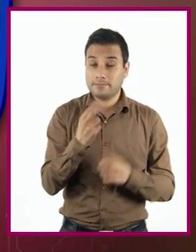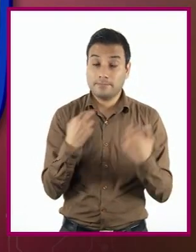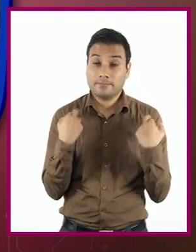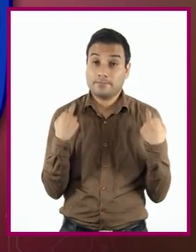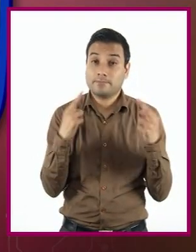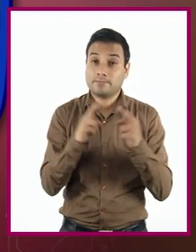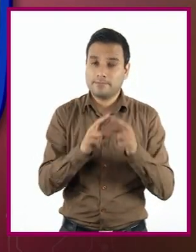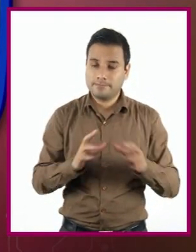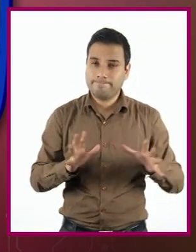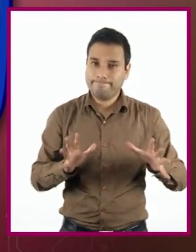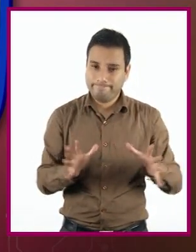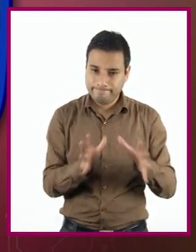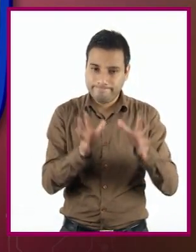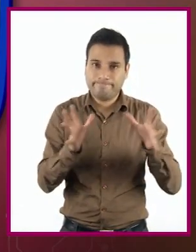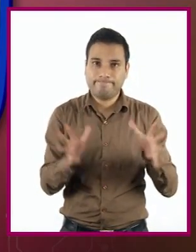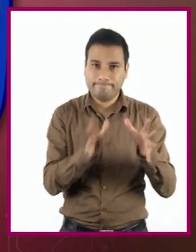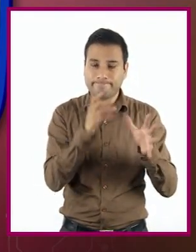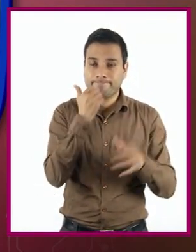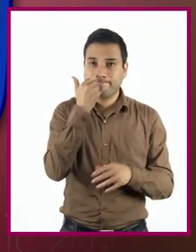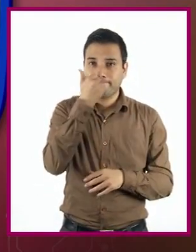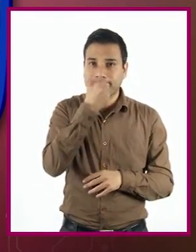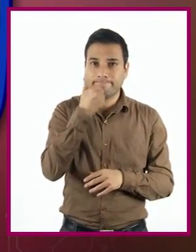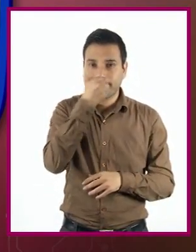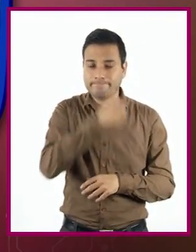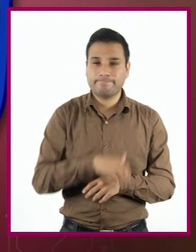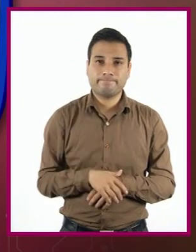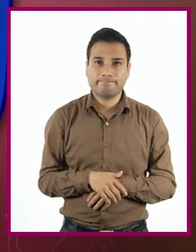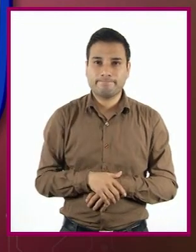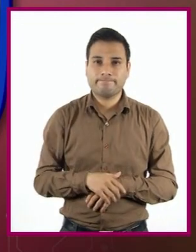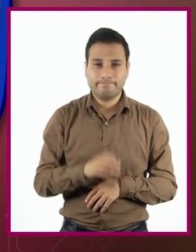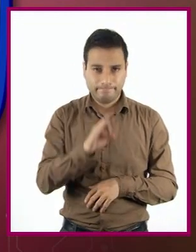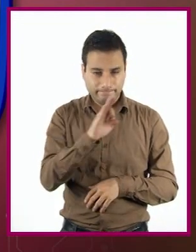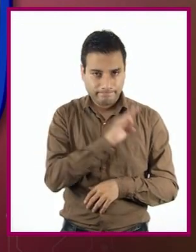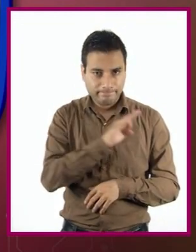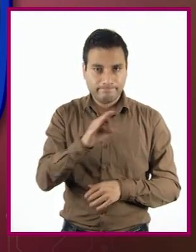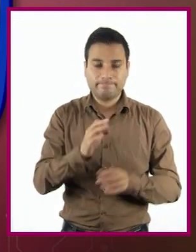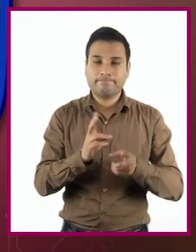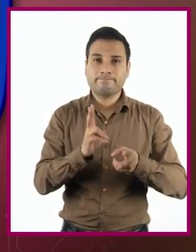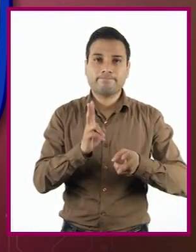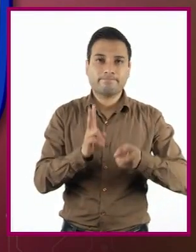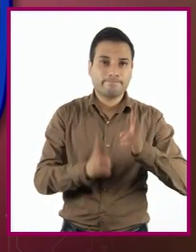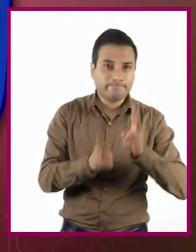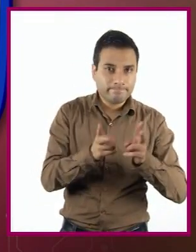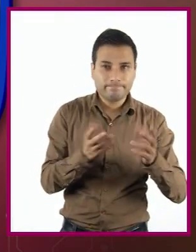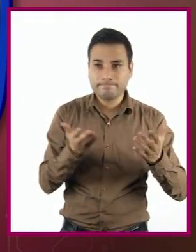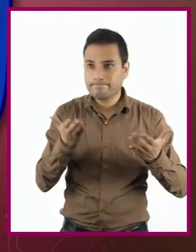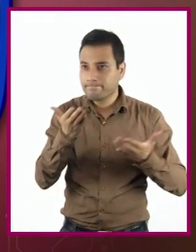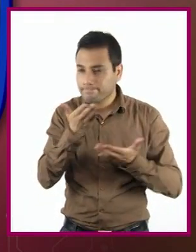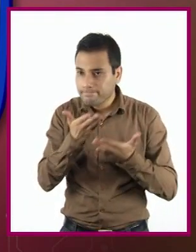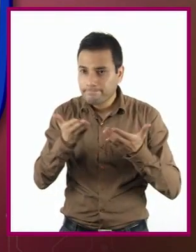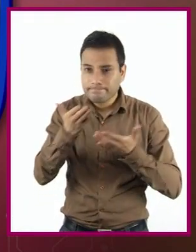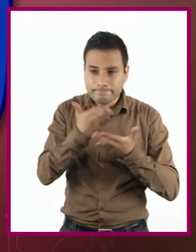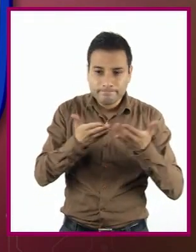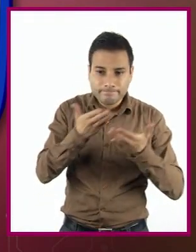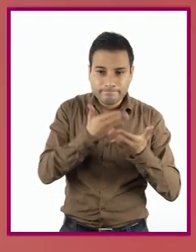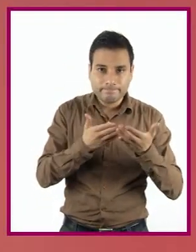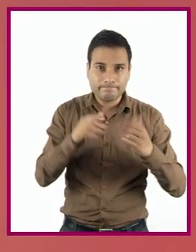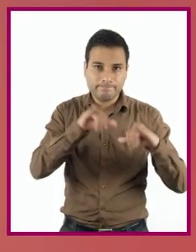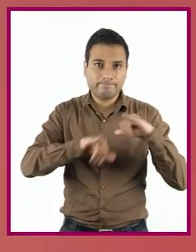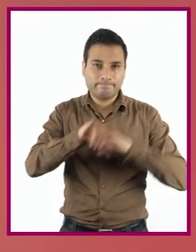profesores induzcan a los estudiantes a hablar y a discutir, a platicar sobre